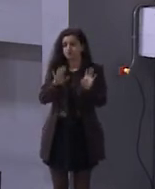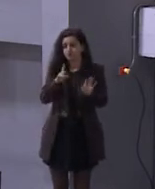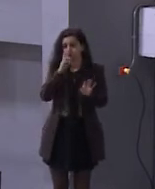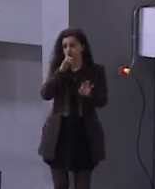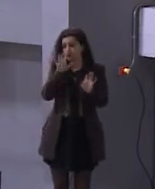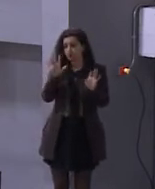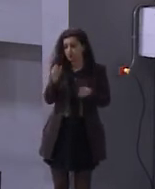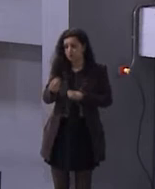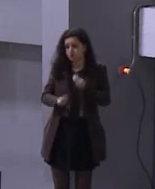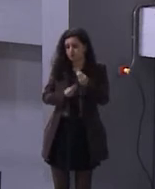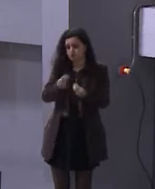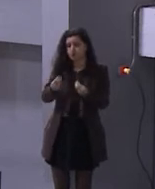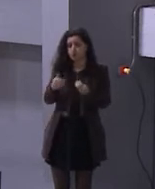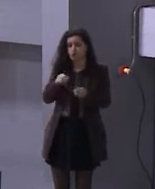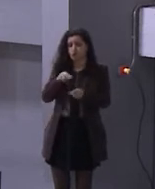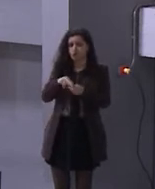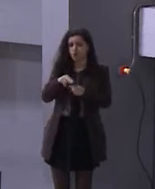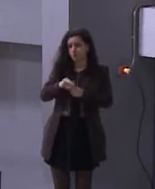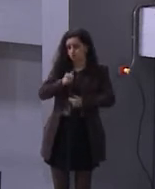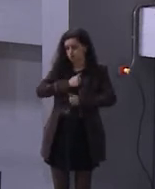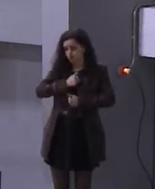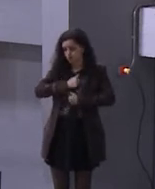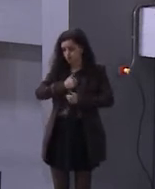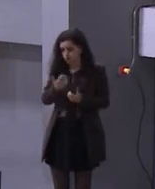se ha podido hacer ha sido con recursos propios.